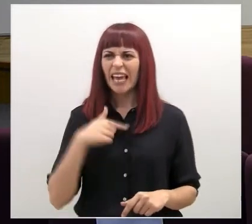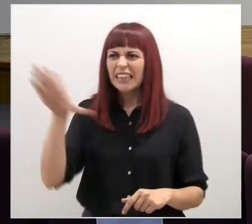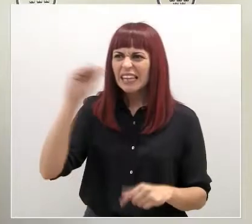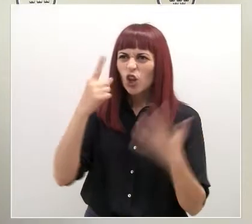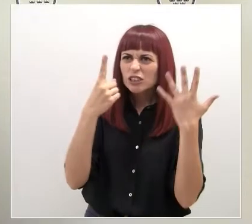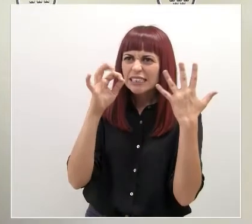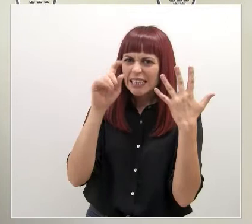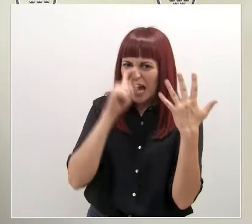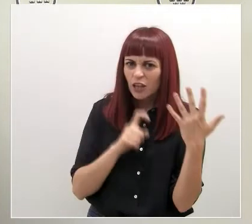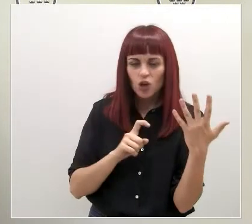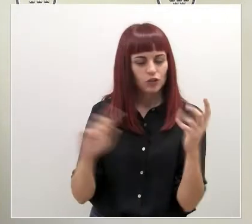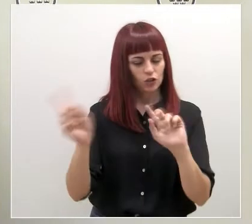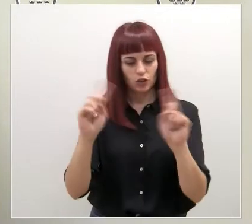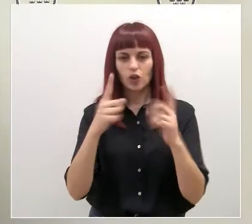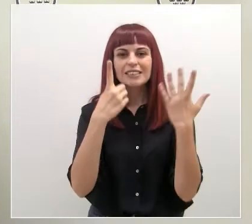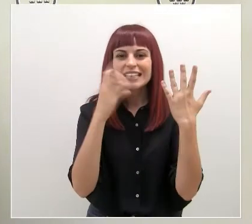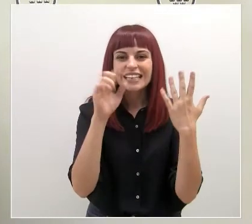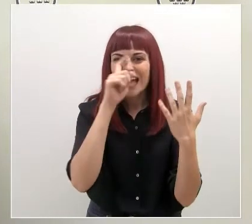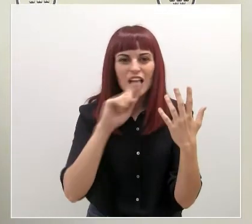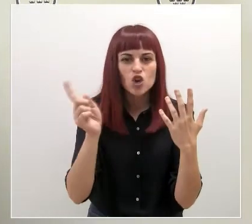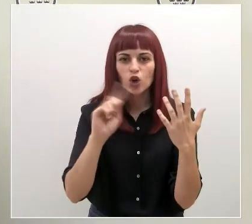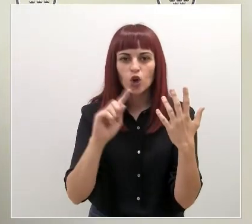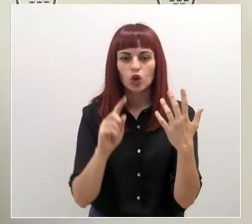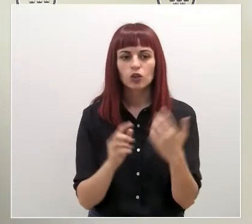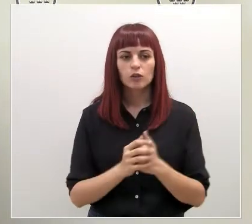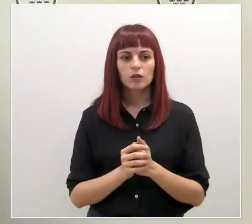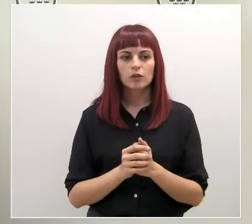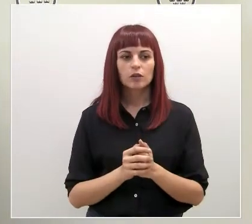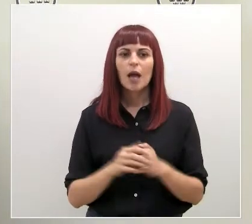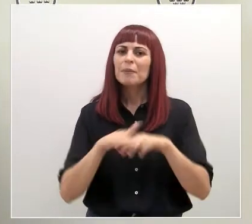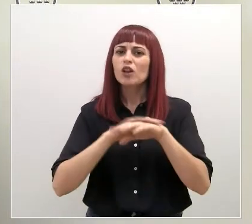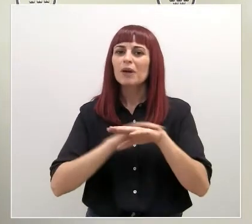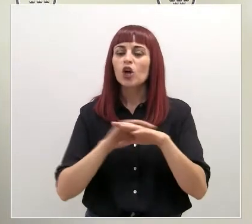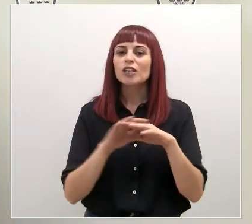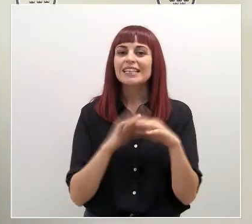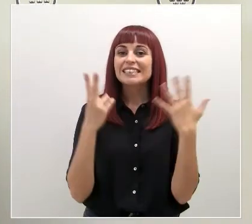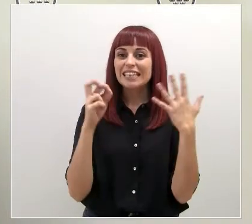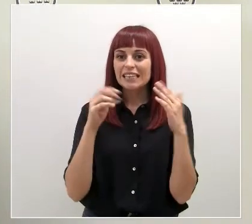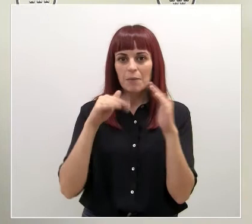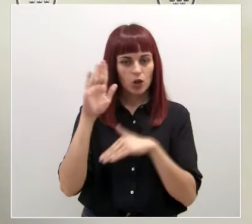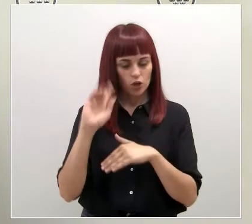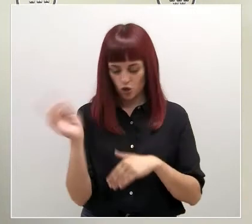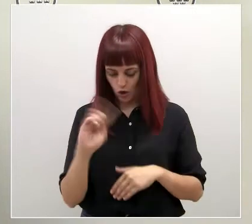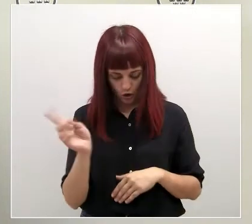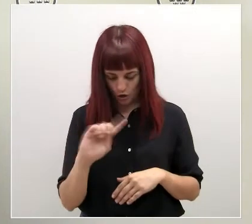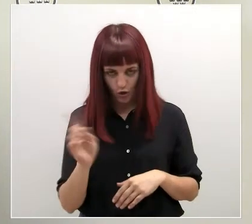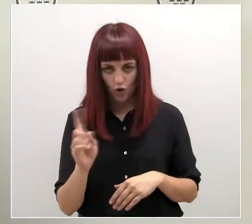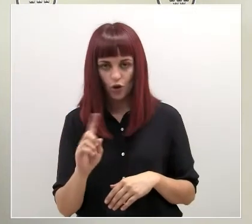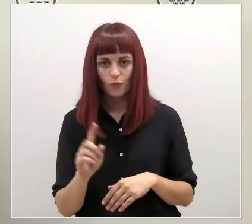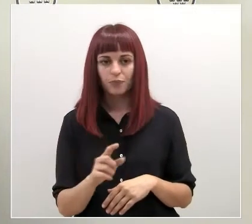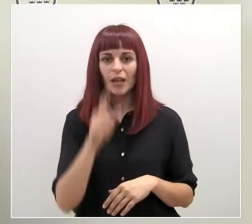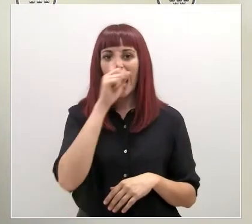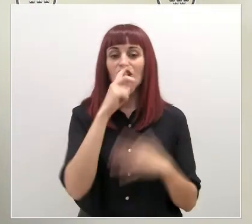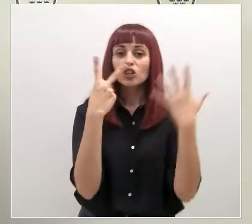No. Estamos hablando por debajo de 70. Con mayores, perdón, mayores de 60. No, menores de 70 años.